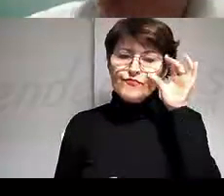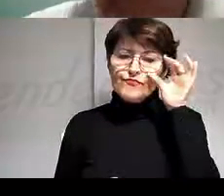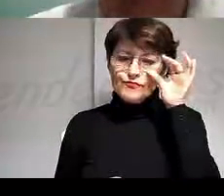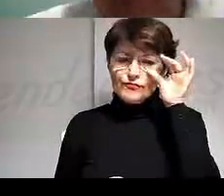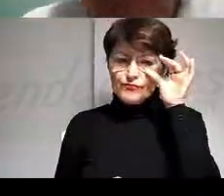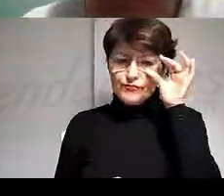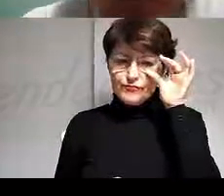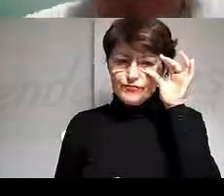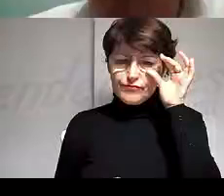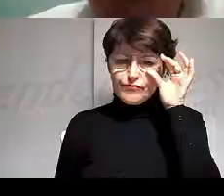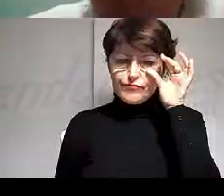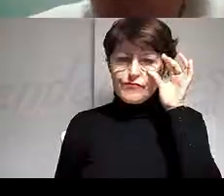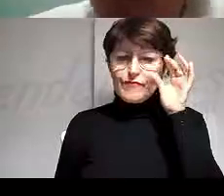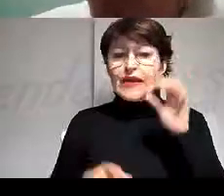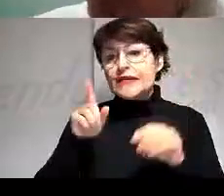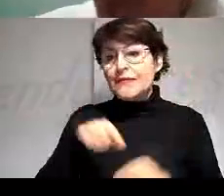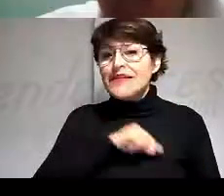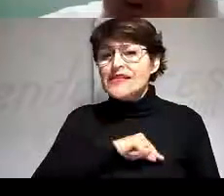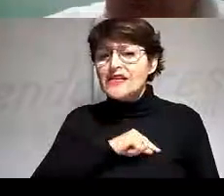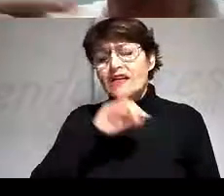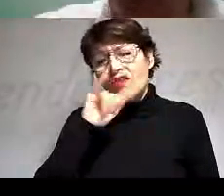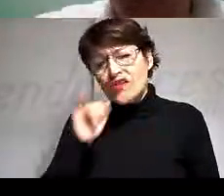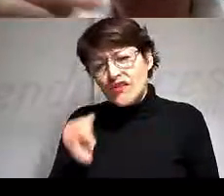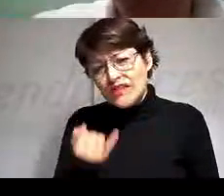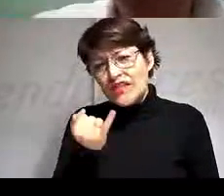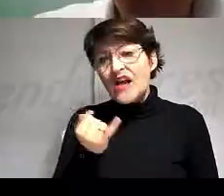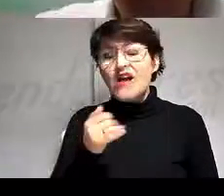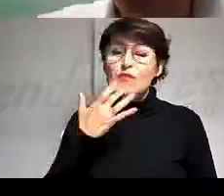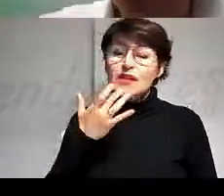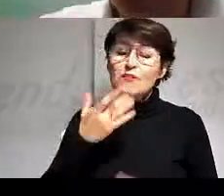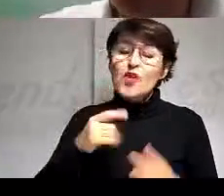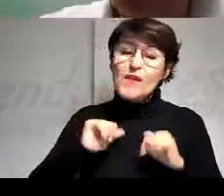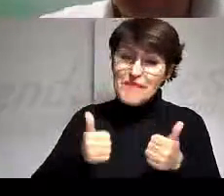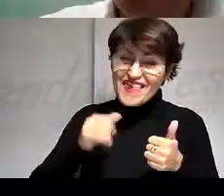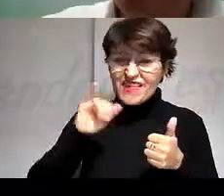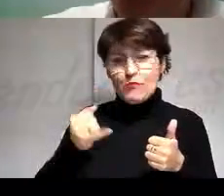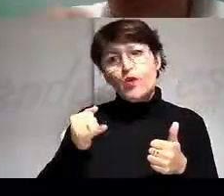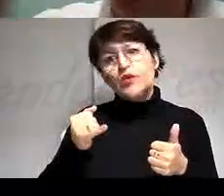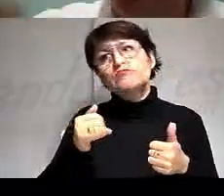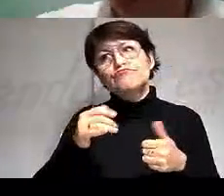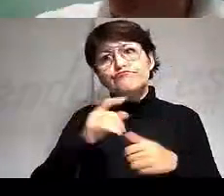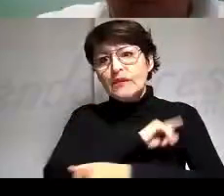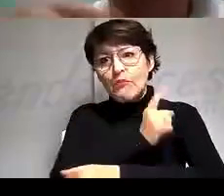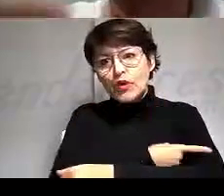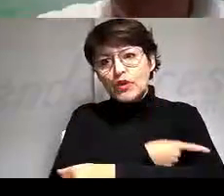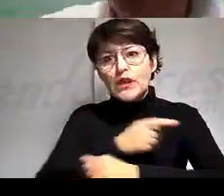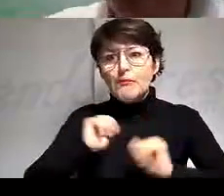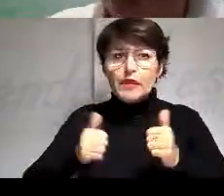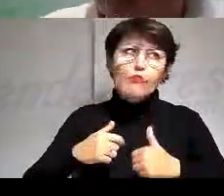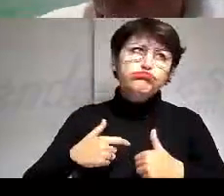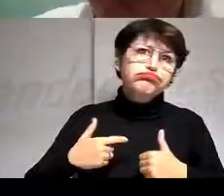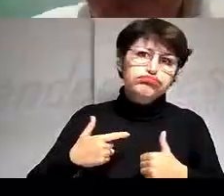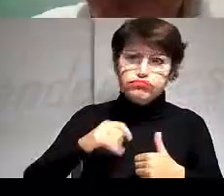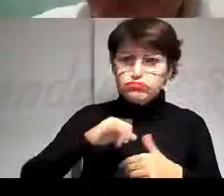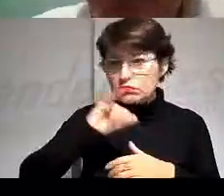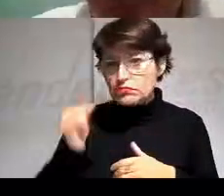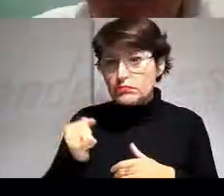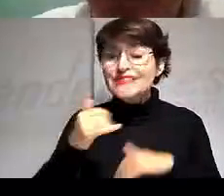La sensación de fatiga es lo que comentábamos antes. Conforme vamos haciendo cada vez más ejercicio, nuestra capacidad para